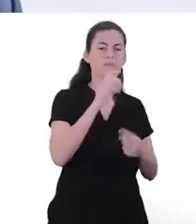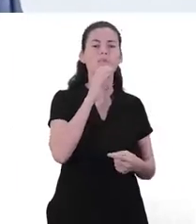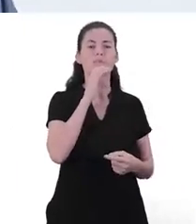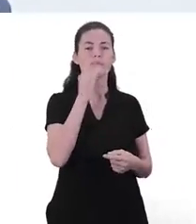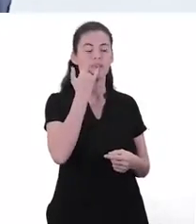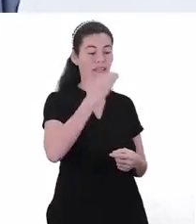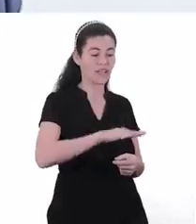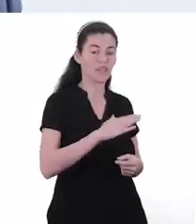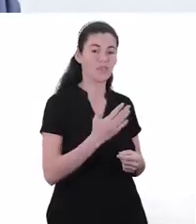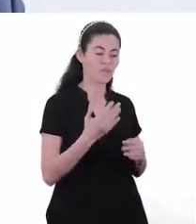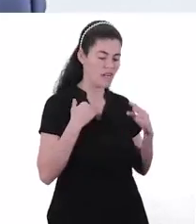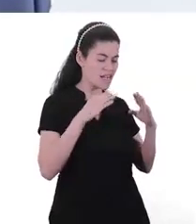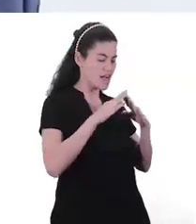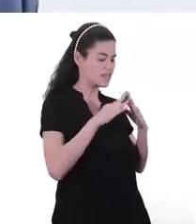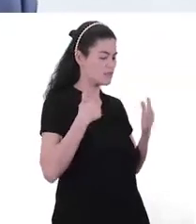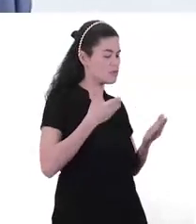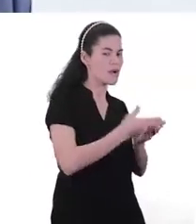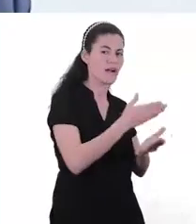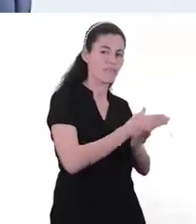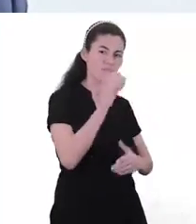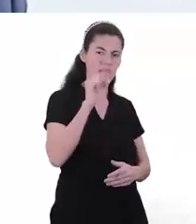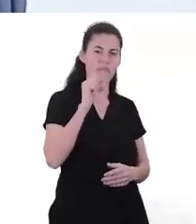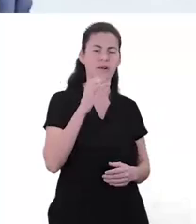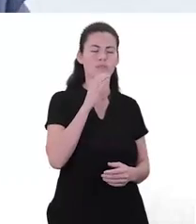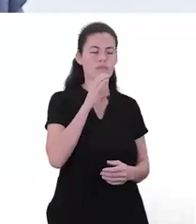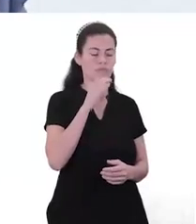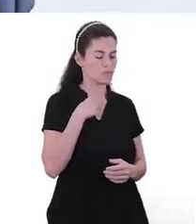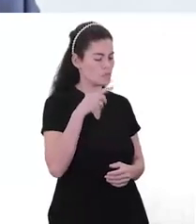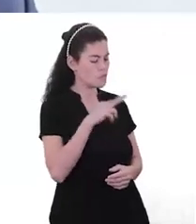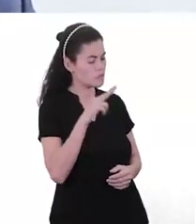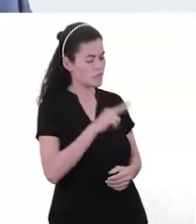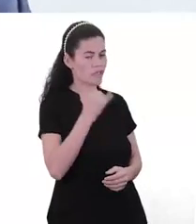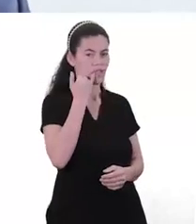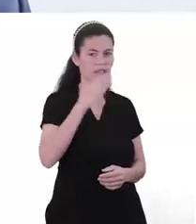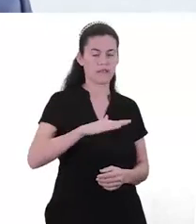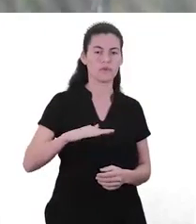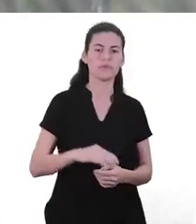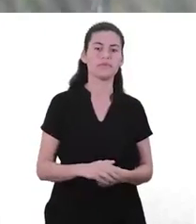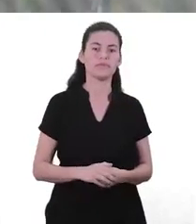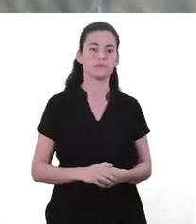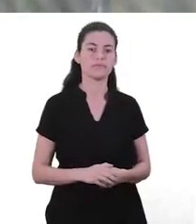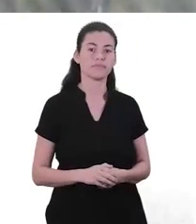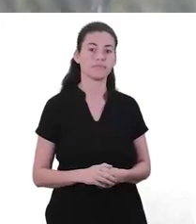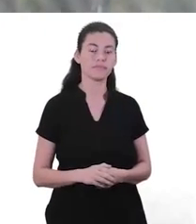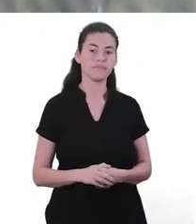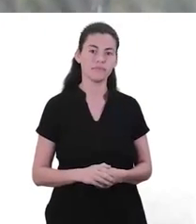esto, mi hijo o mi hija tiene otro. ¿Qué le puede ayudar el arte a detectar, digamos, en esta sesión, ¿verdad? O sea, esto, todo eso